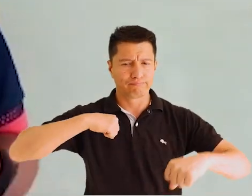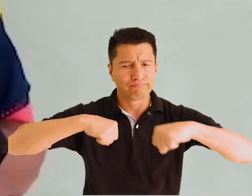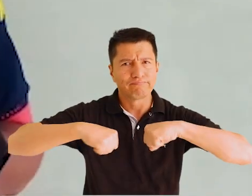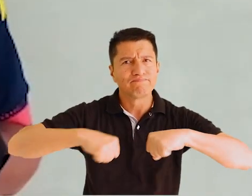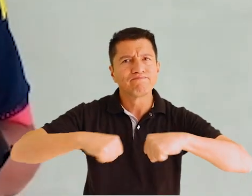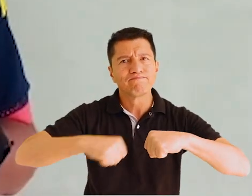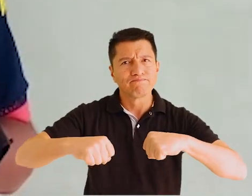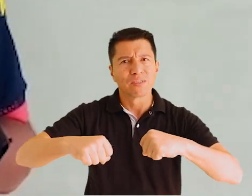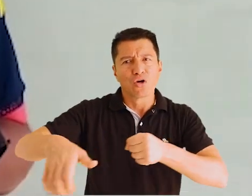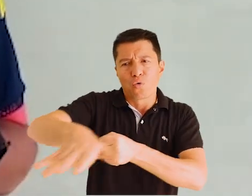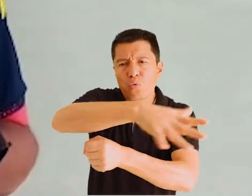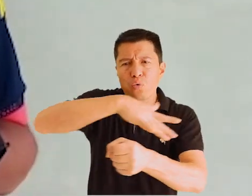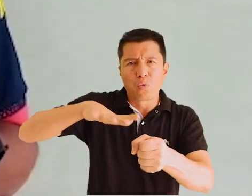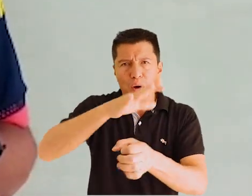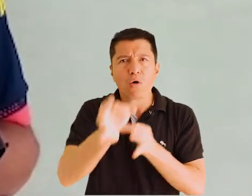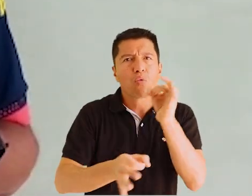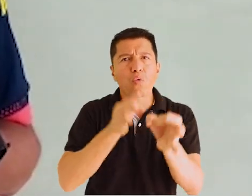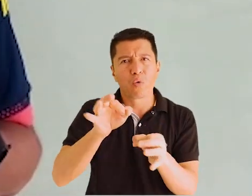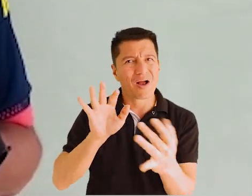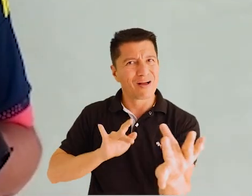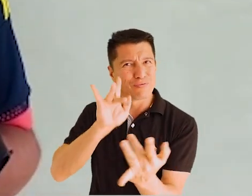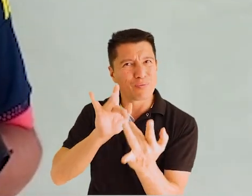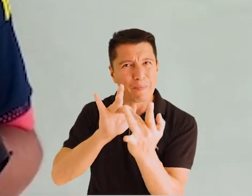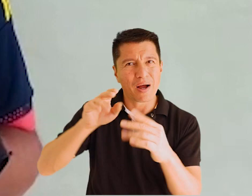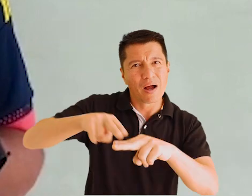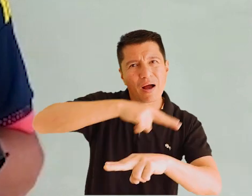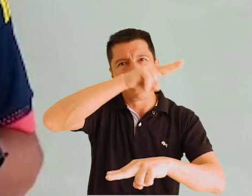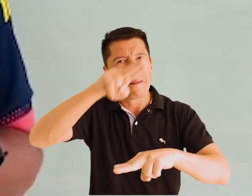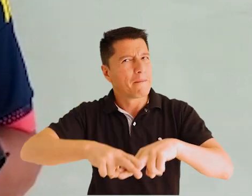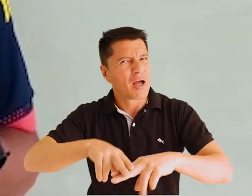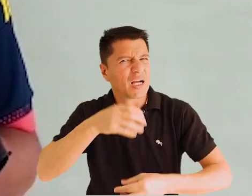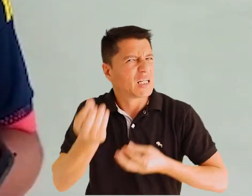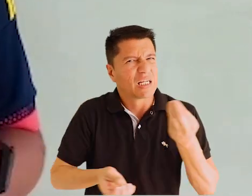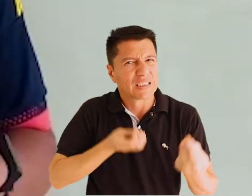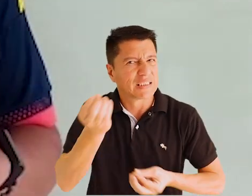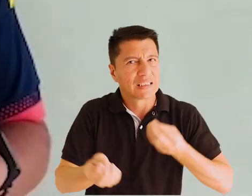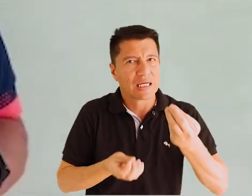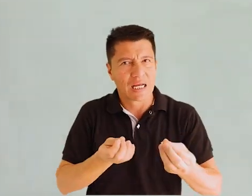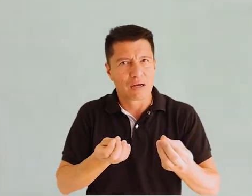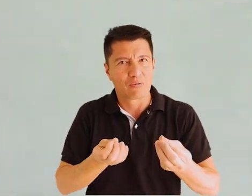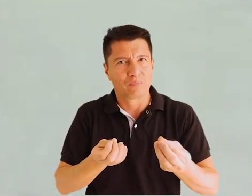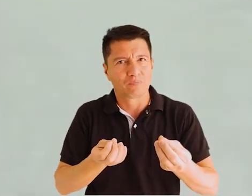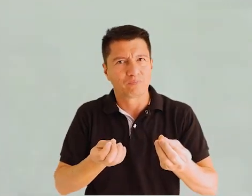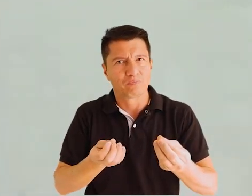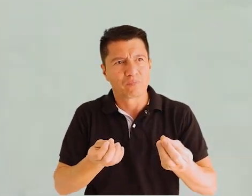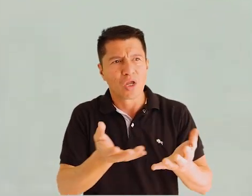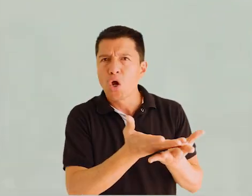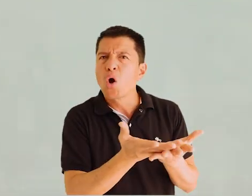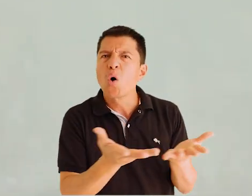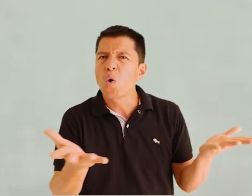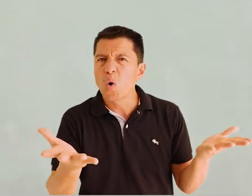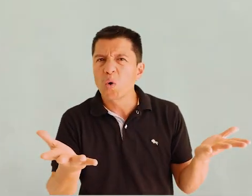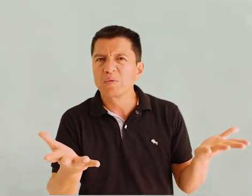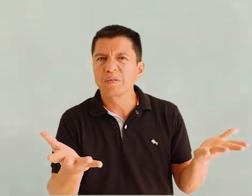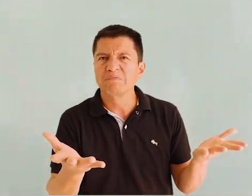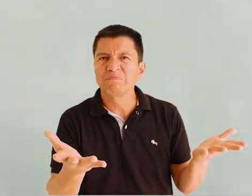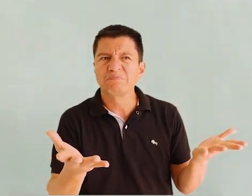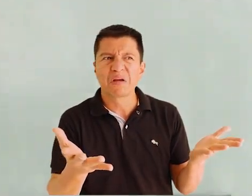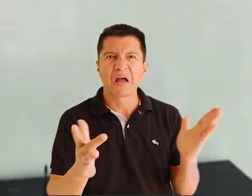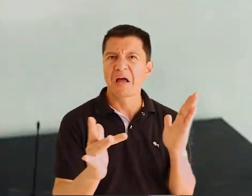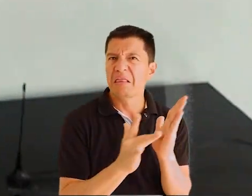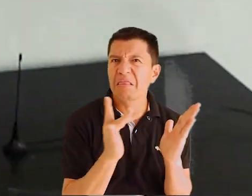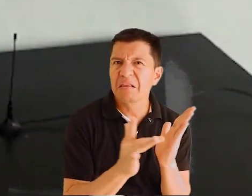Yo actúo ambientalmente en equilibrio con la naturaleza. Retiro las